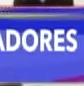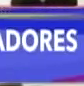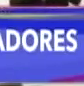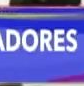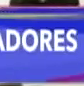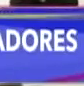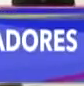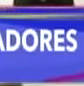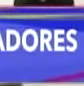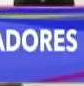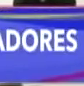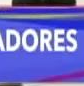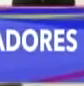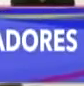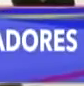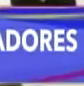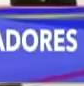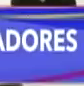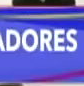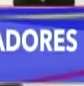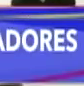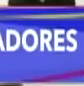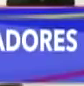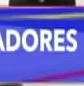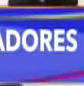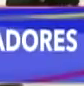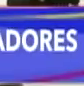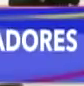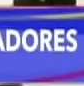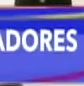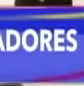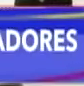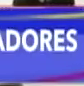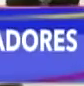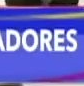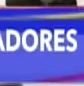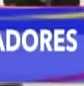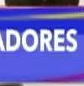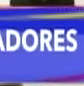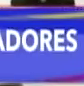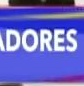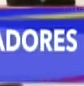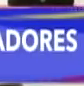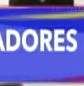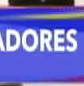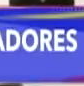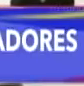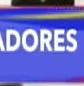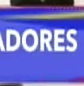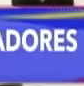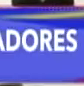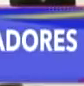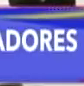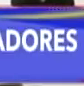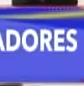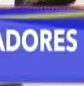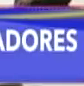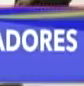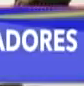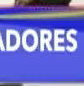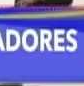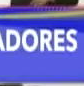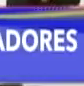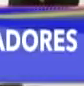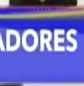gobernadores y gobernadoras. ¿Por qué era el retardo? Por 2 motivos. Uno, porque la oposición hizo perder